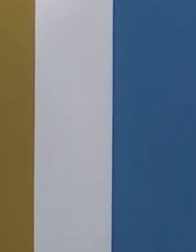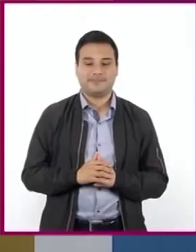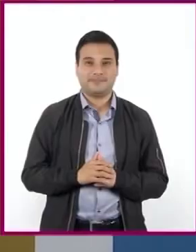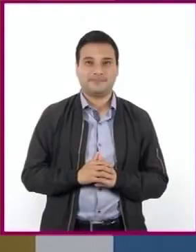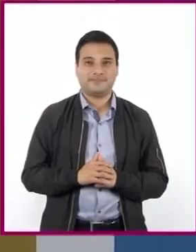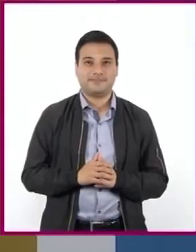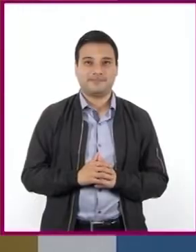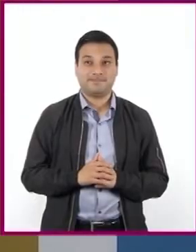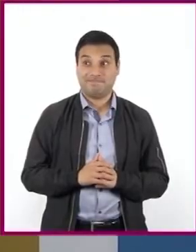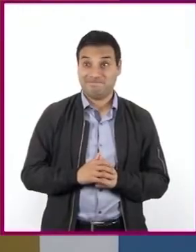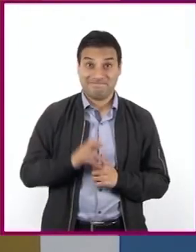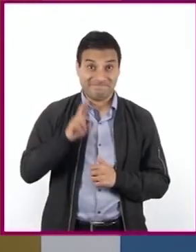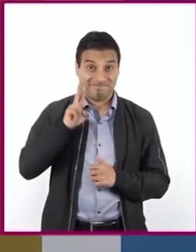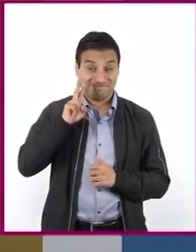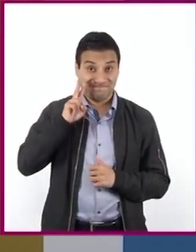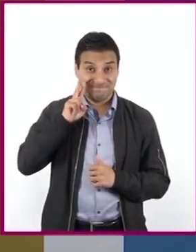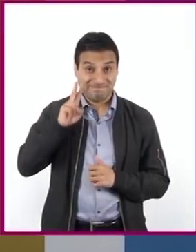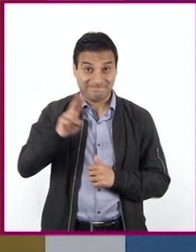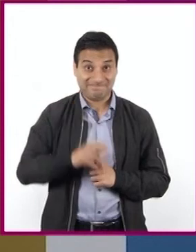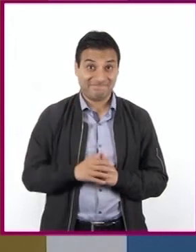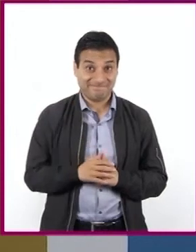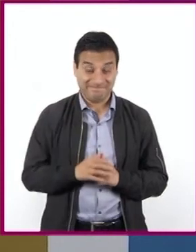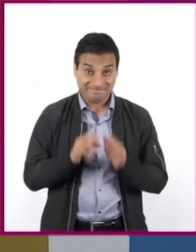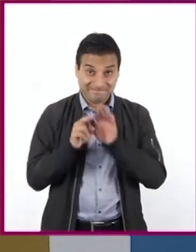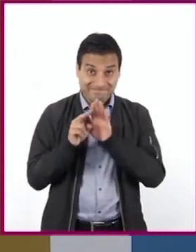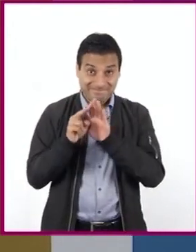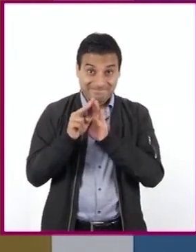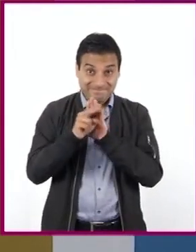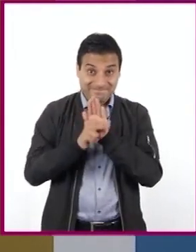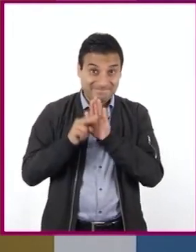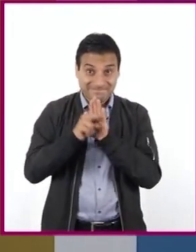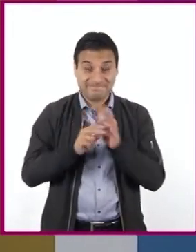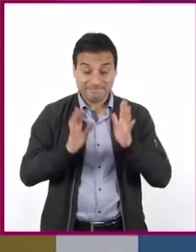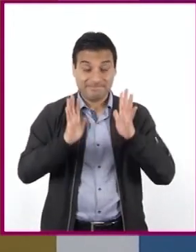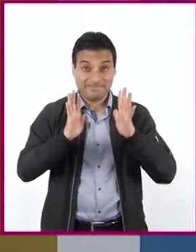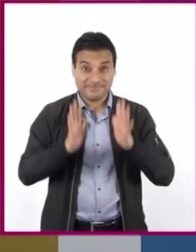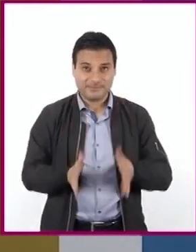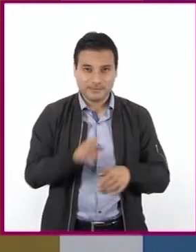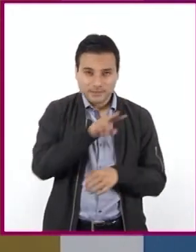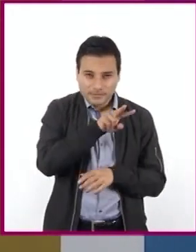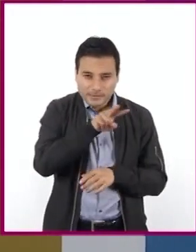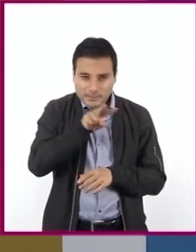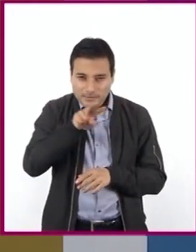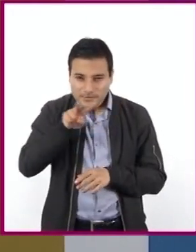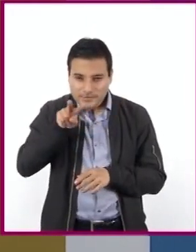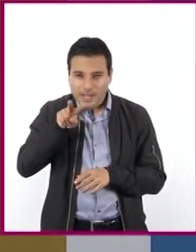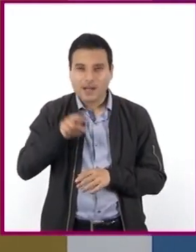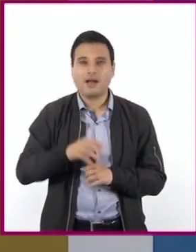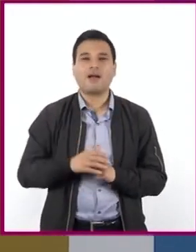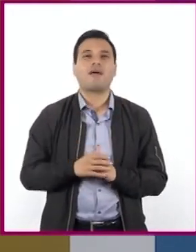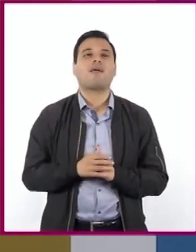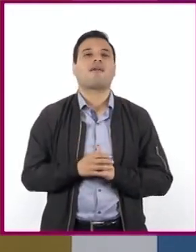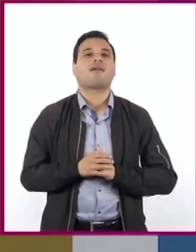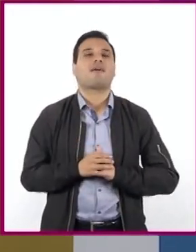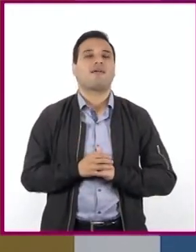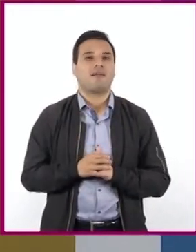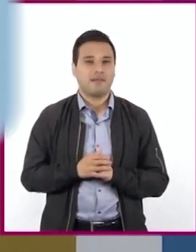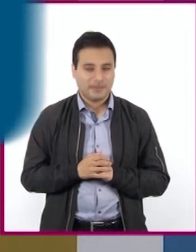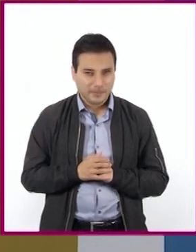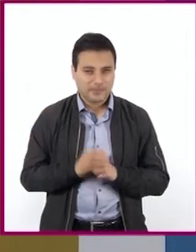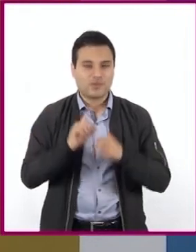Después de haber observado y analizado el video en donde se llevó a cabo la resolución de una situación